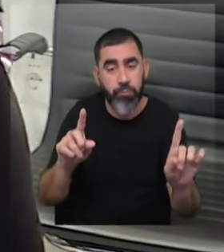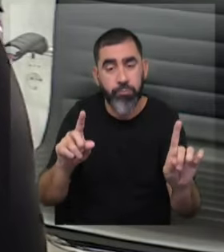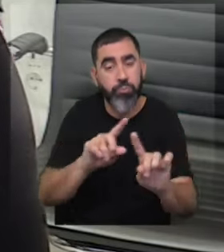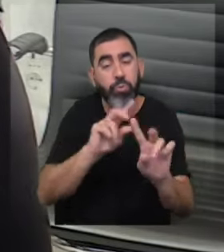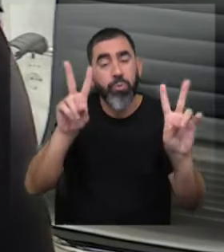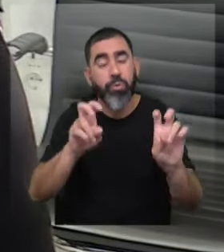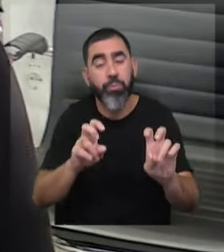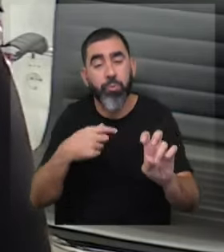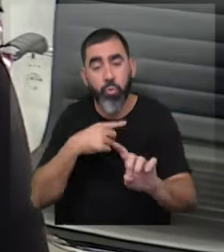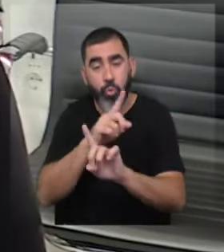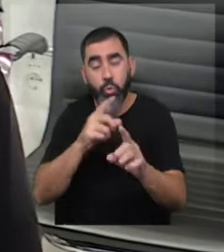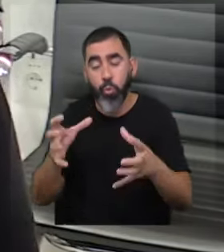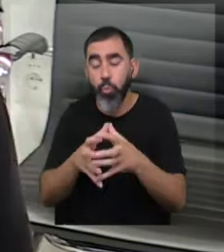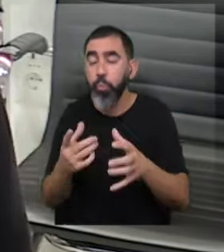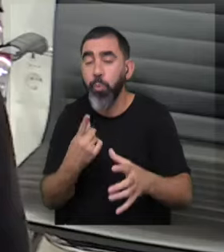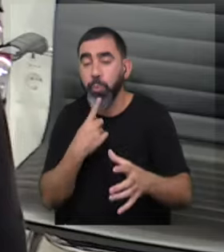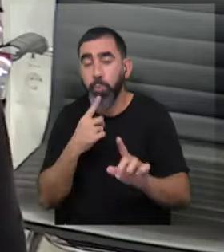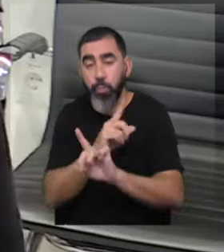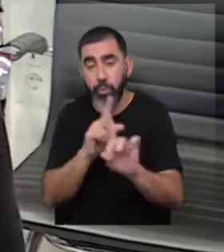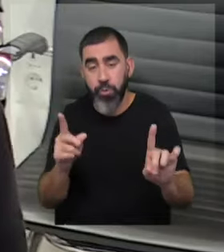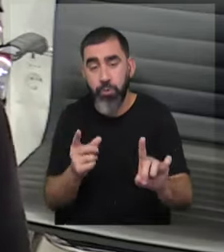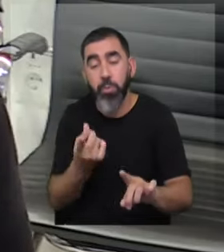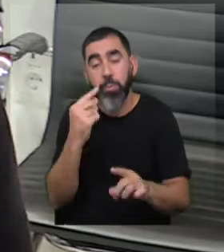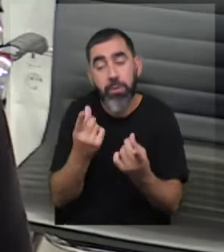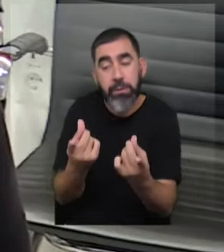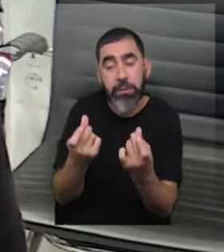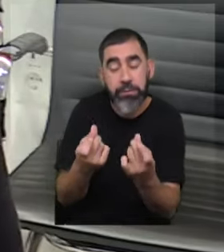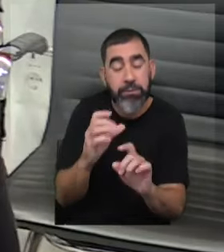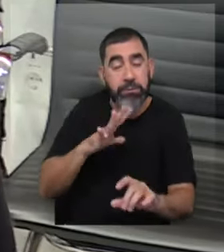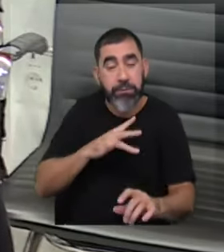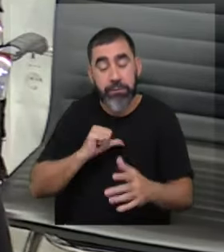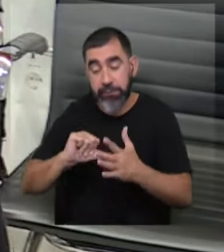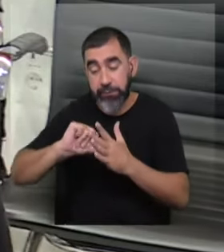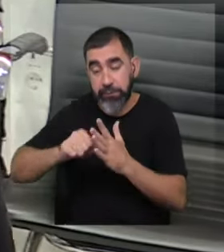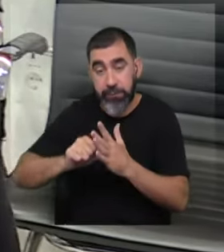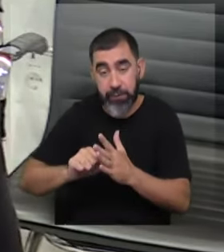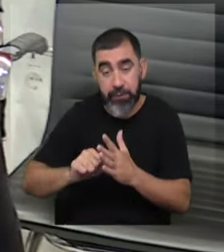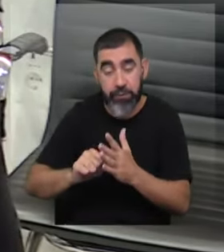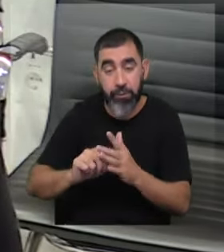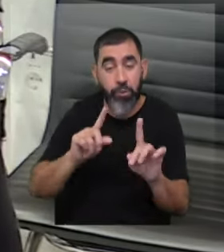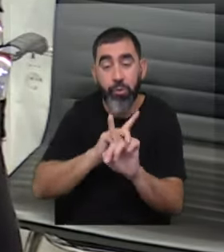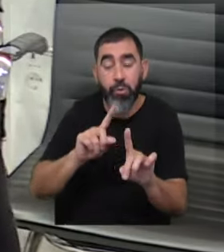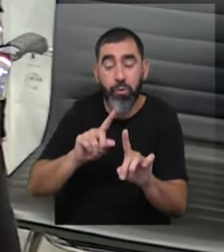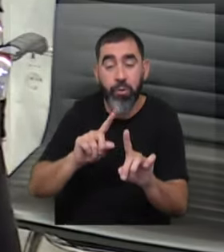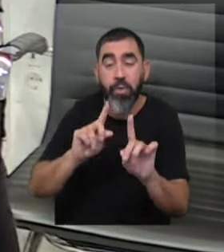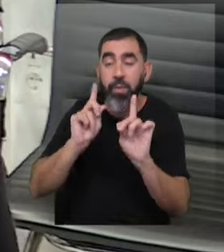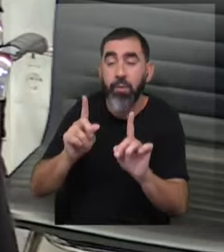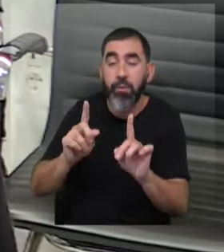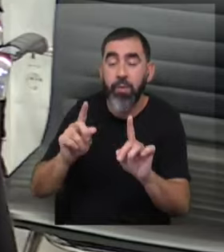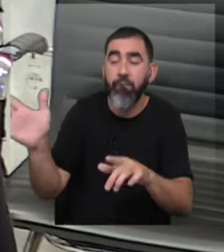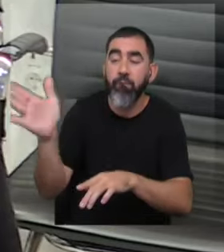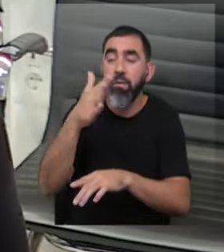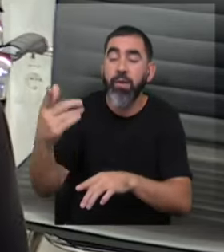una cuestión, nosotros no somos un partido político, pero las necesidades de los jubilados y pensionistas tampoco deben de tener una